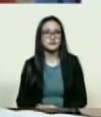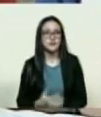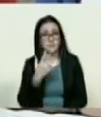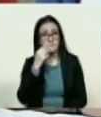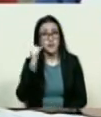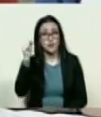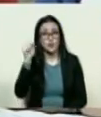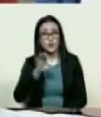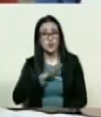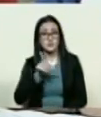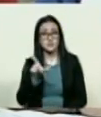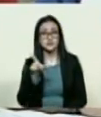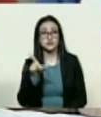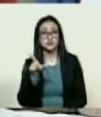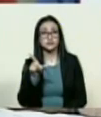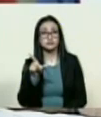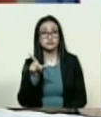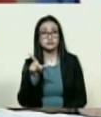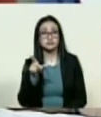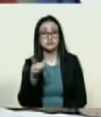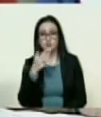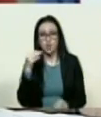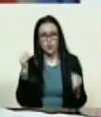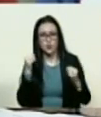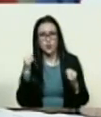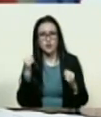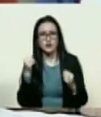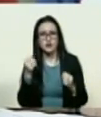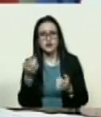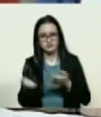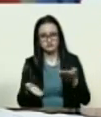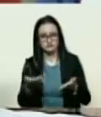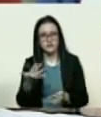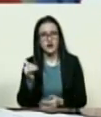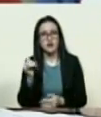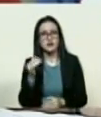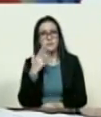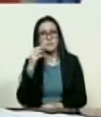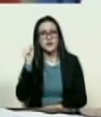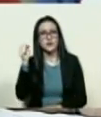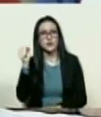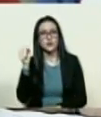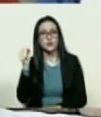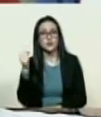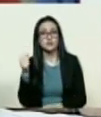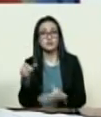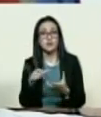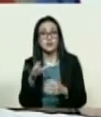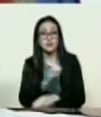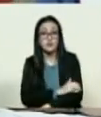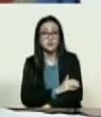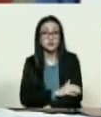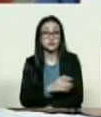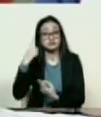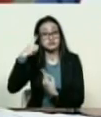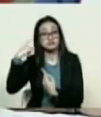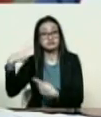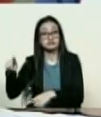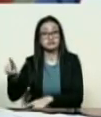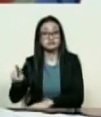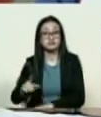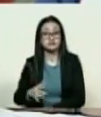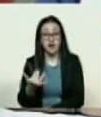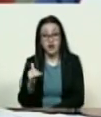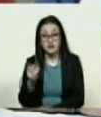Maduro. No tenemos ninguna duda, tenemos nuestro candidato. El problema de la oposición, si tienen candidato o no, es de